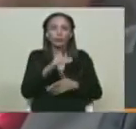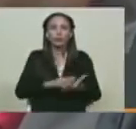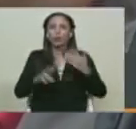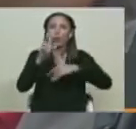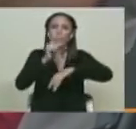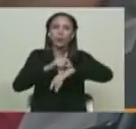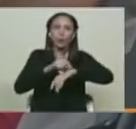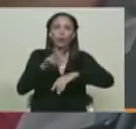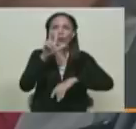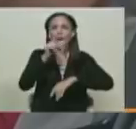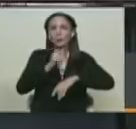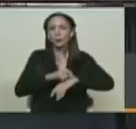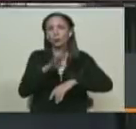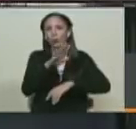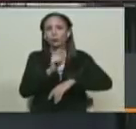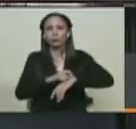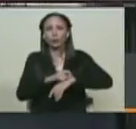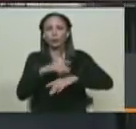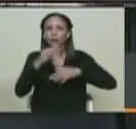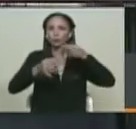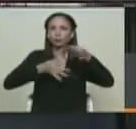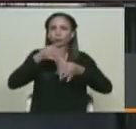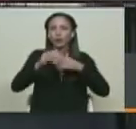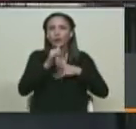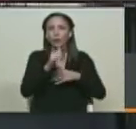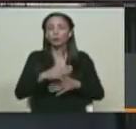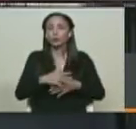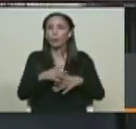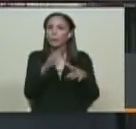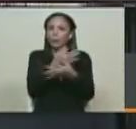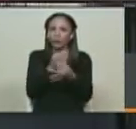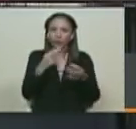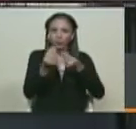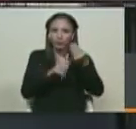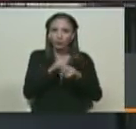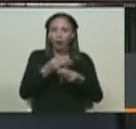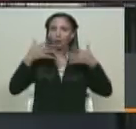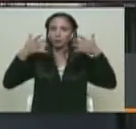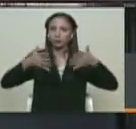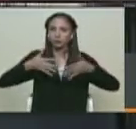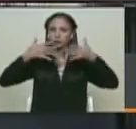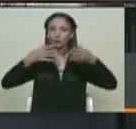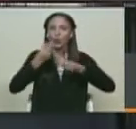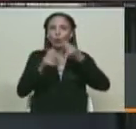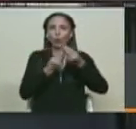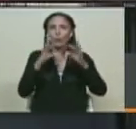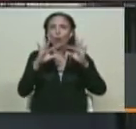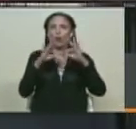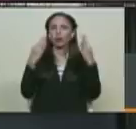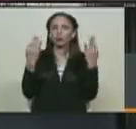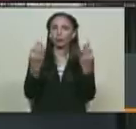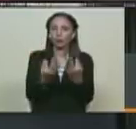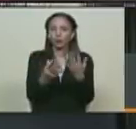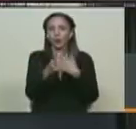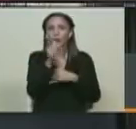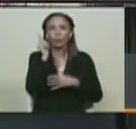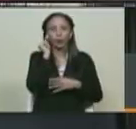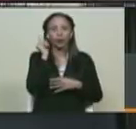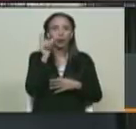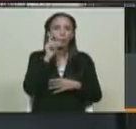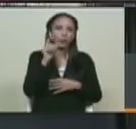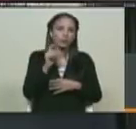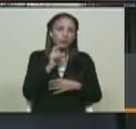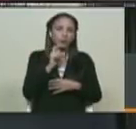2 minutos, 3, 4 minutos, en cápsulas bien elaboradas, recomendaciones para la familia y las mujeres